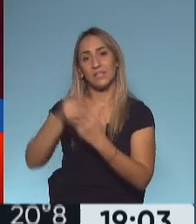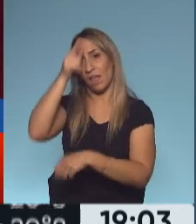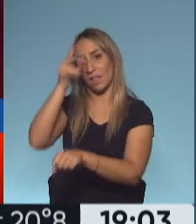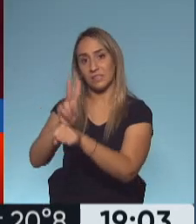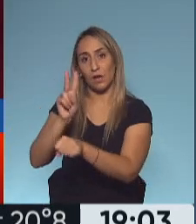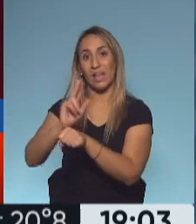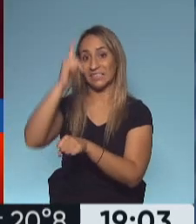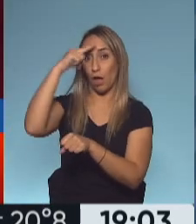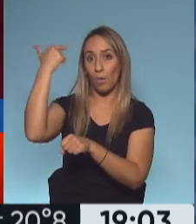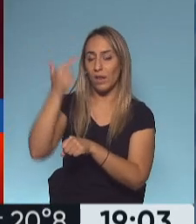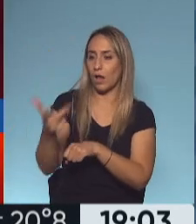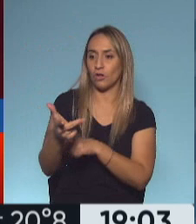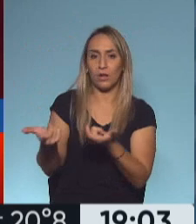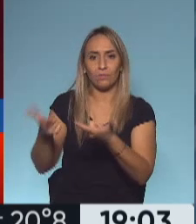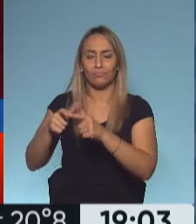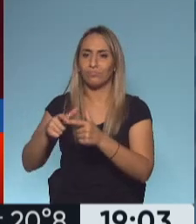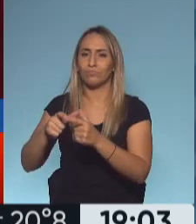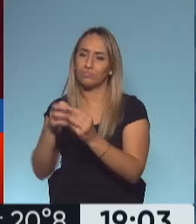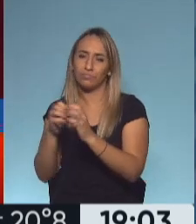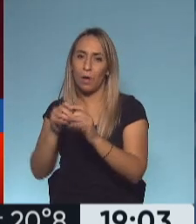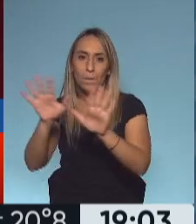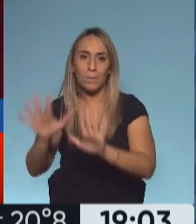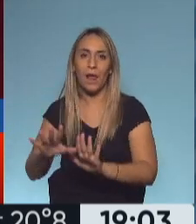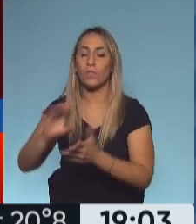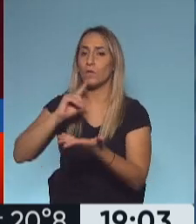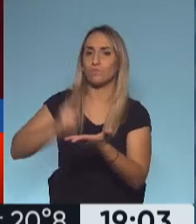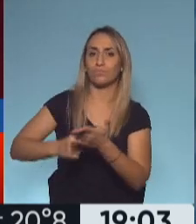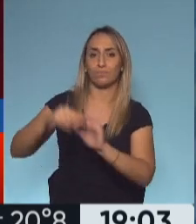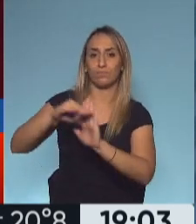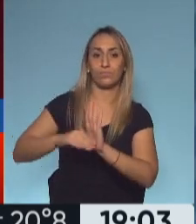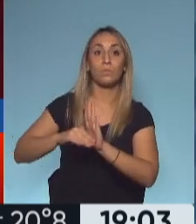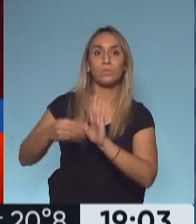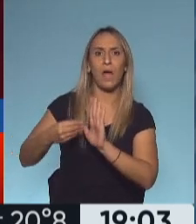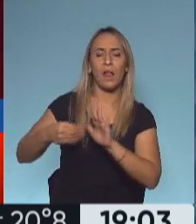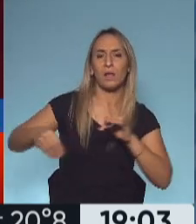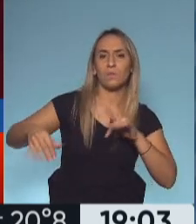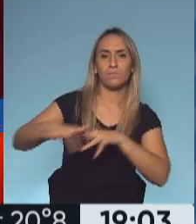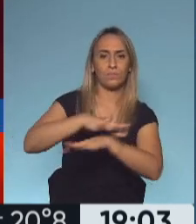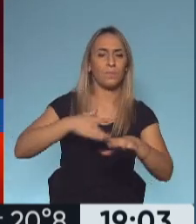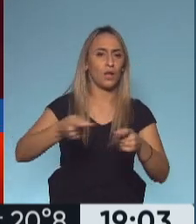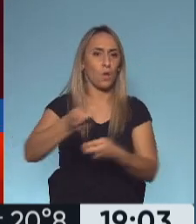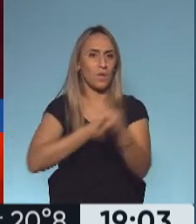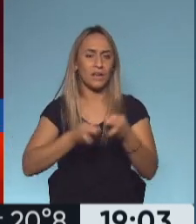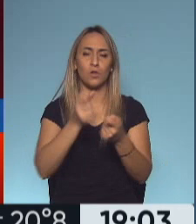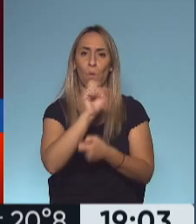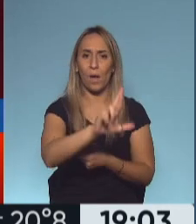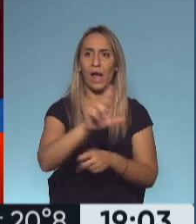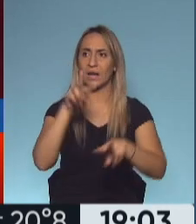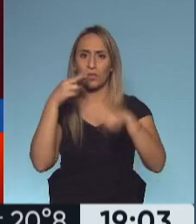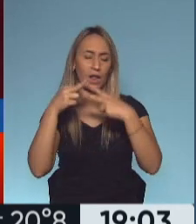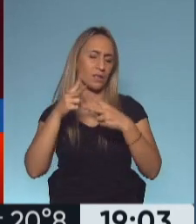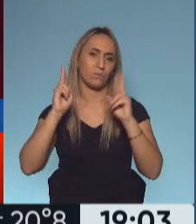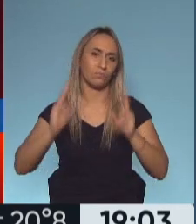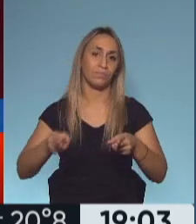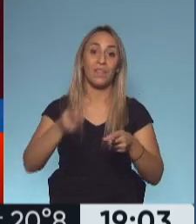las nuevas medidas que serían de un cierre en la circulación de comercios, bares y restaurantes desde las